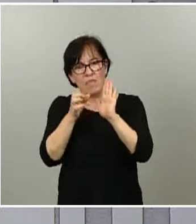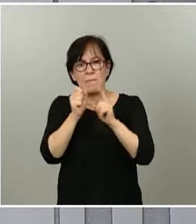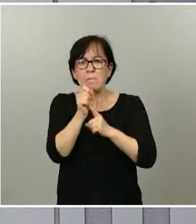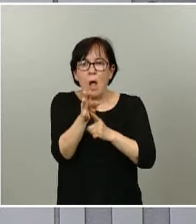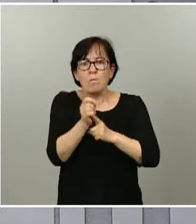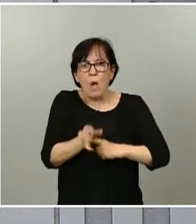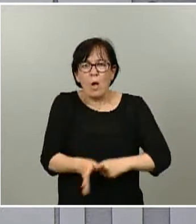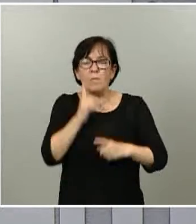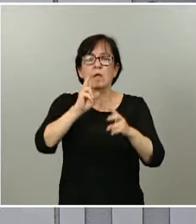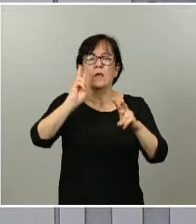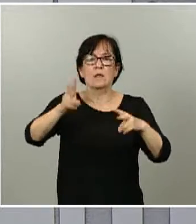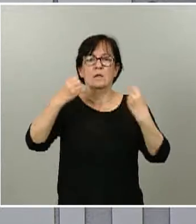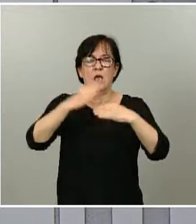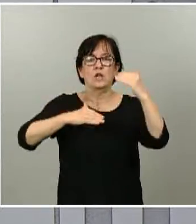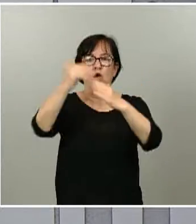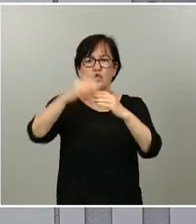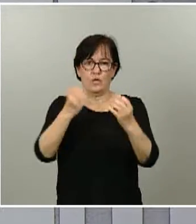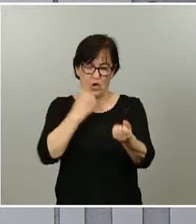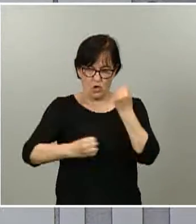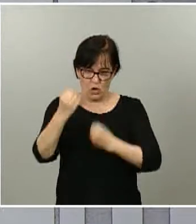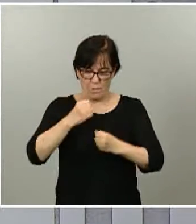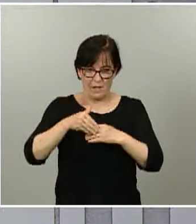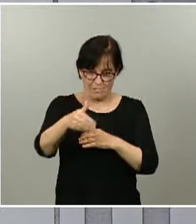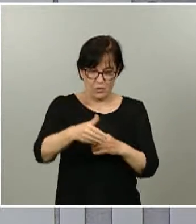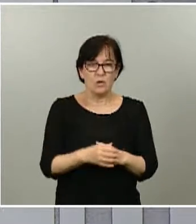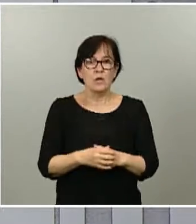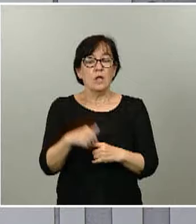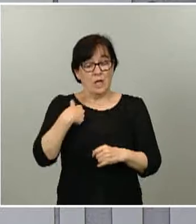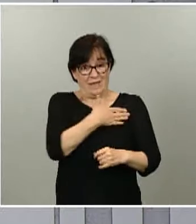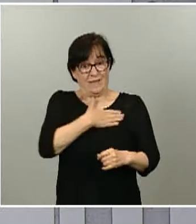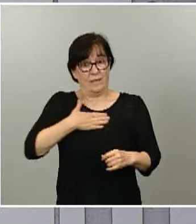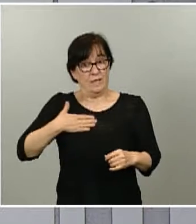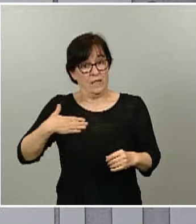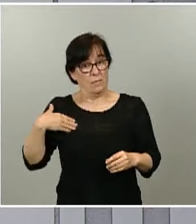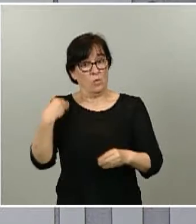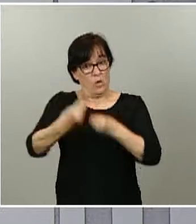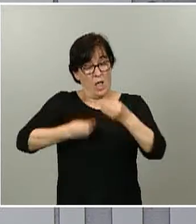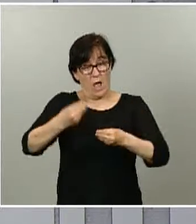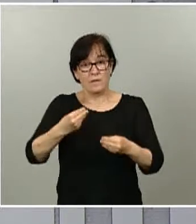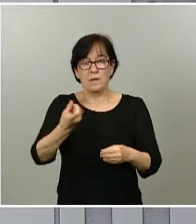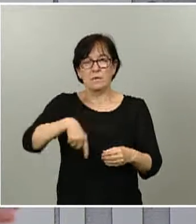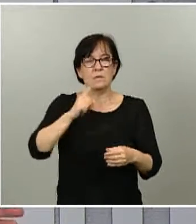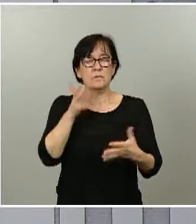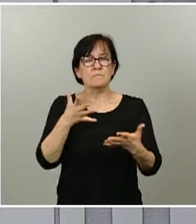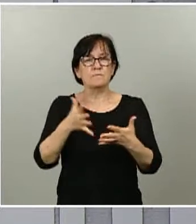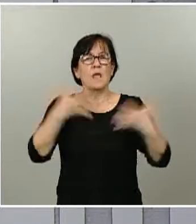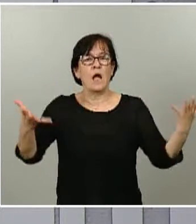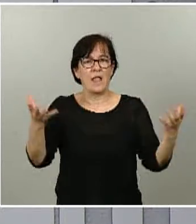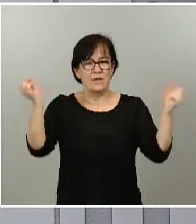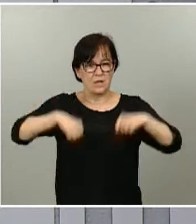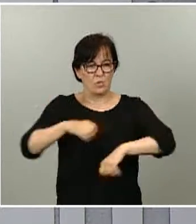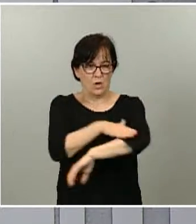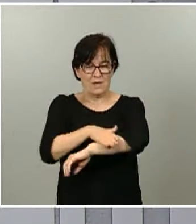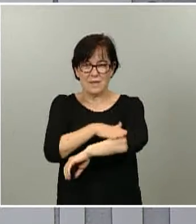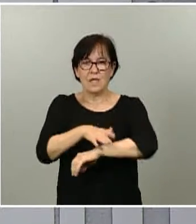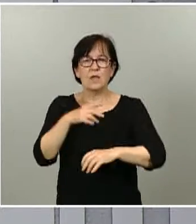reconstrucción económica en el futuro. Nuestra pretensión es llegar, como ustedes saben, a grandes acuerdos de Estado. Por tanto, nuevo Estatuto